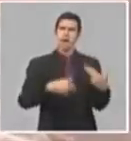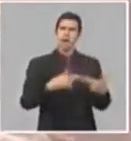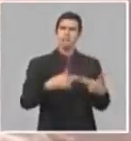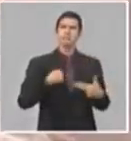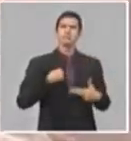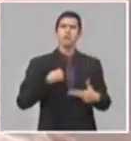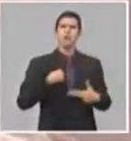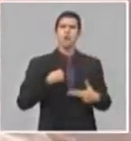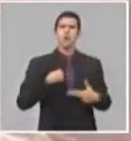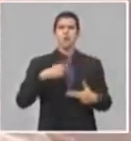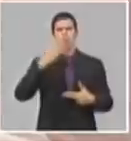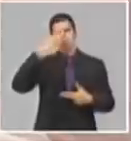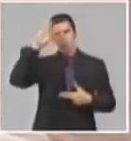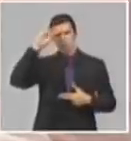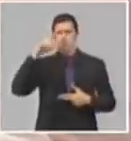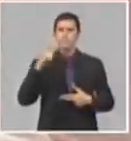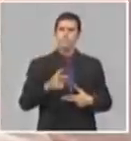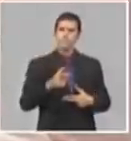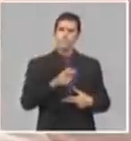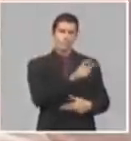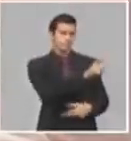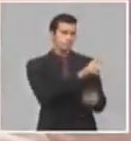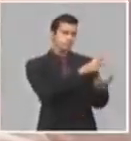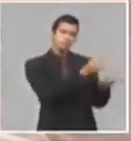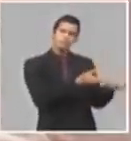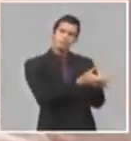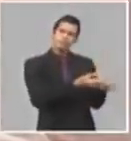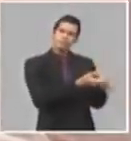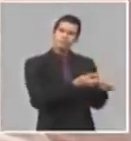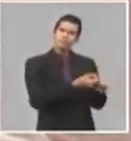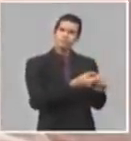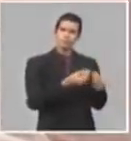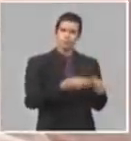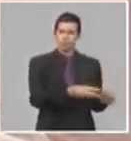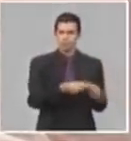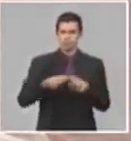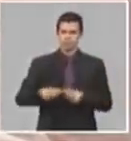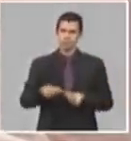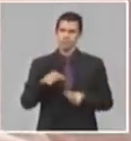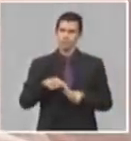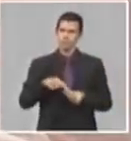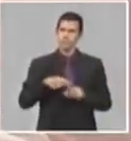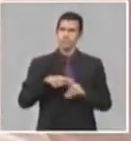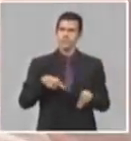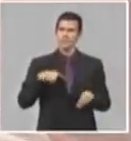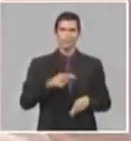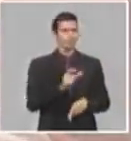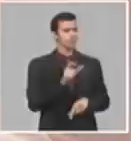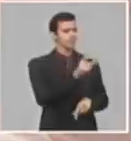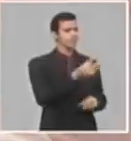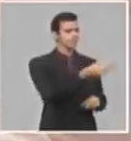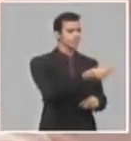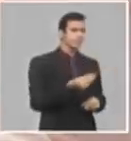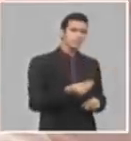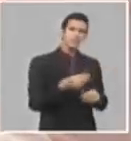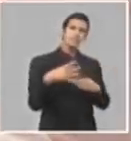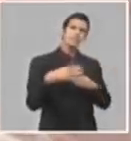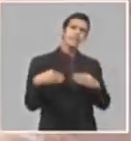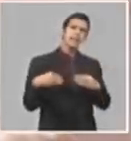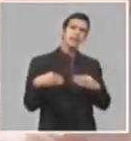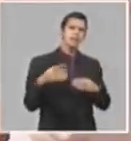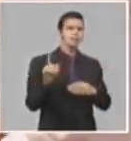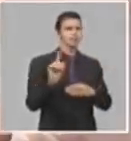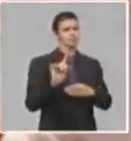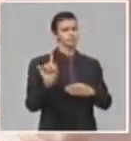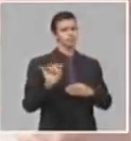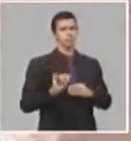pero no se van a poder utilizar para hacer extracciones en moneda libremente convertible. Por la misma razón